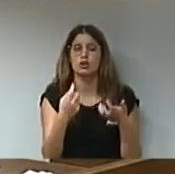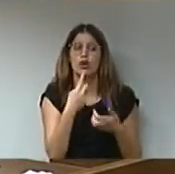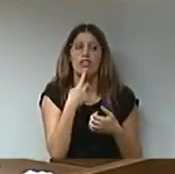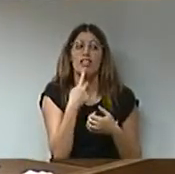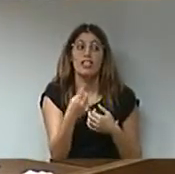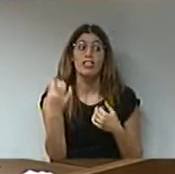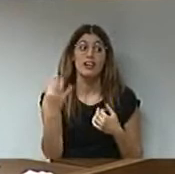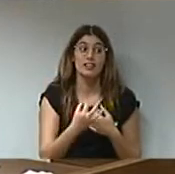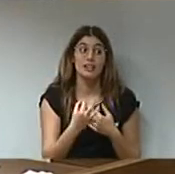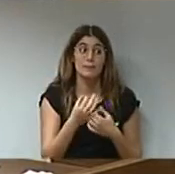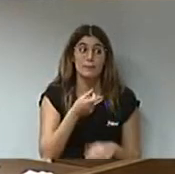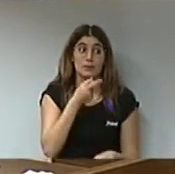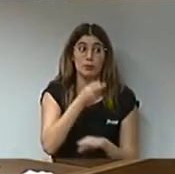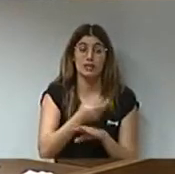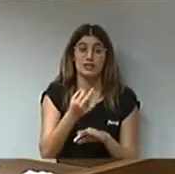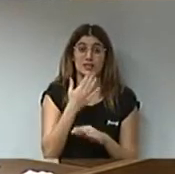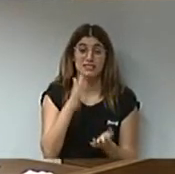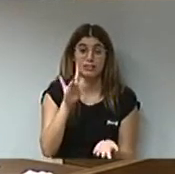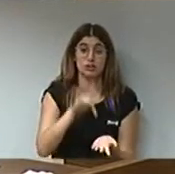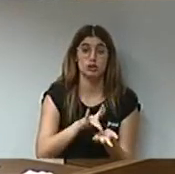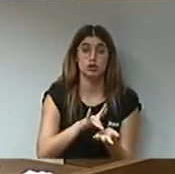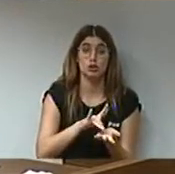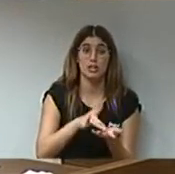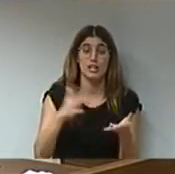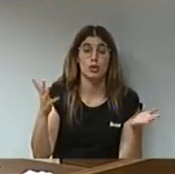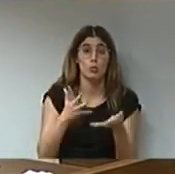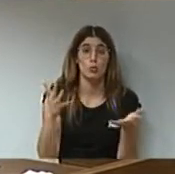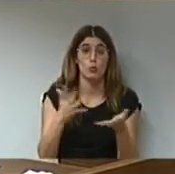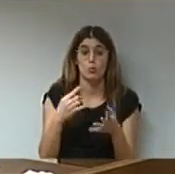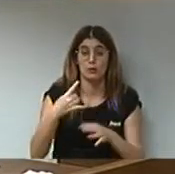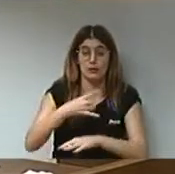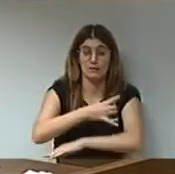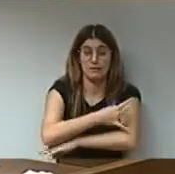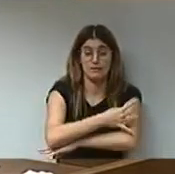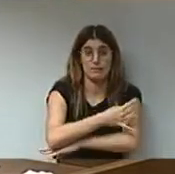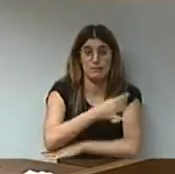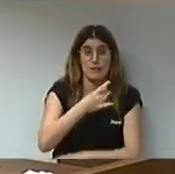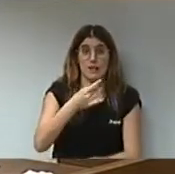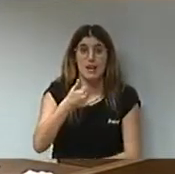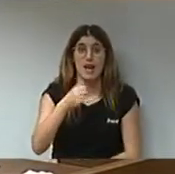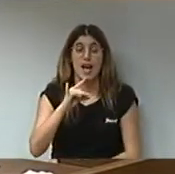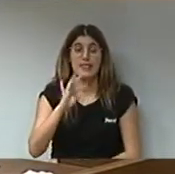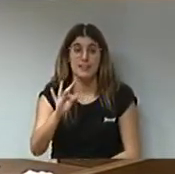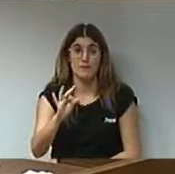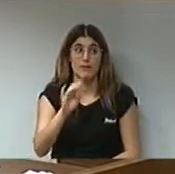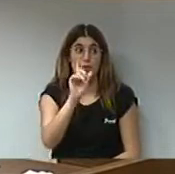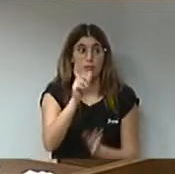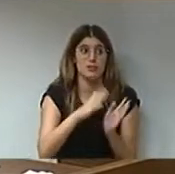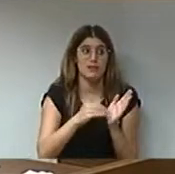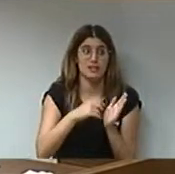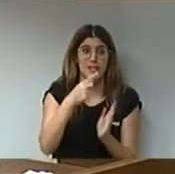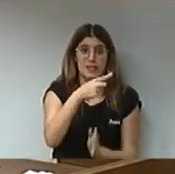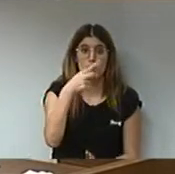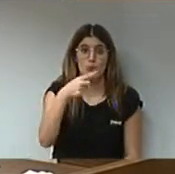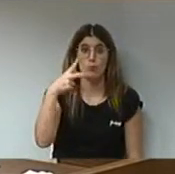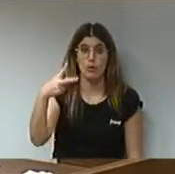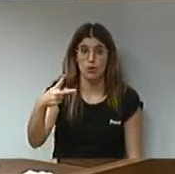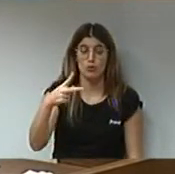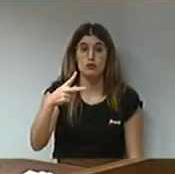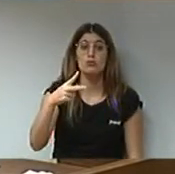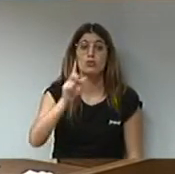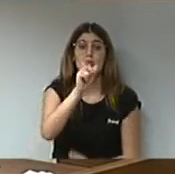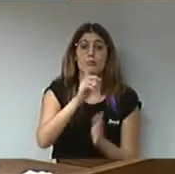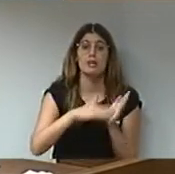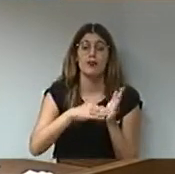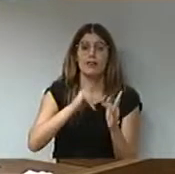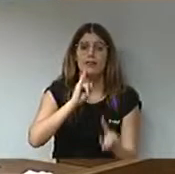las obligaciones de la Generalitat son davant un incidente en les proximitats de les línies fèrries d'Adif en l'àmbit de la Comunitat Valenciana, el 112 Comunitat Valenciana alertarà